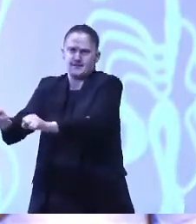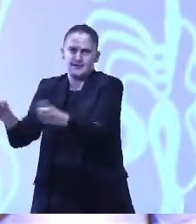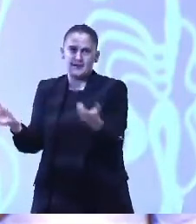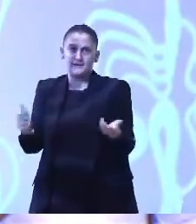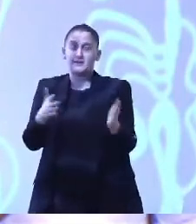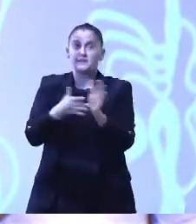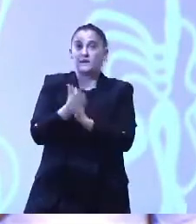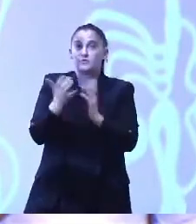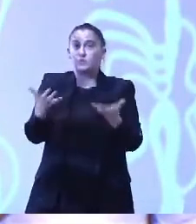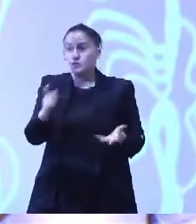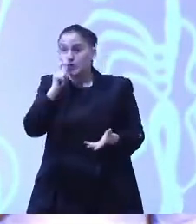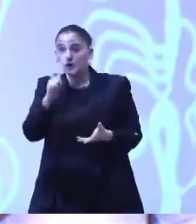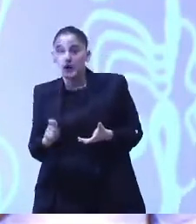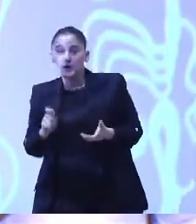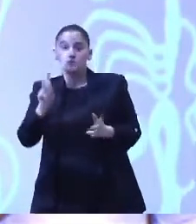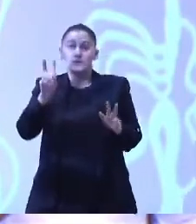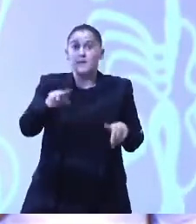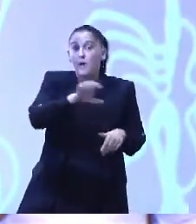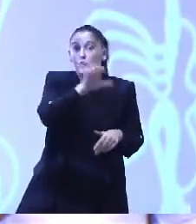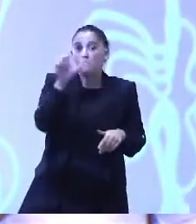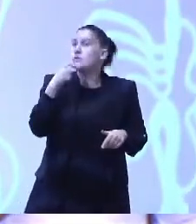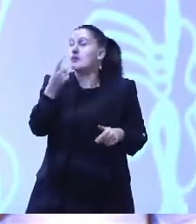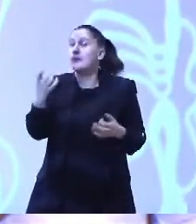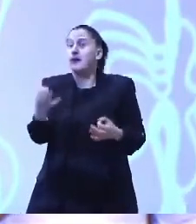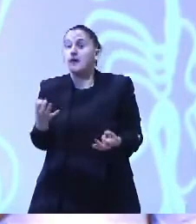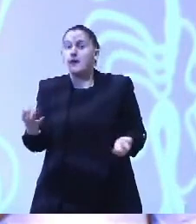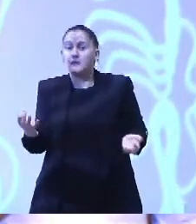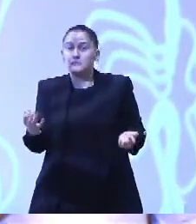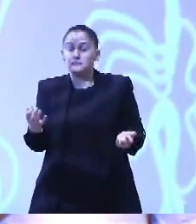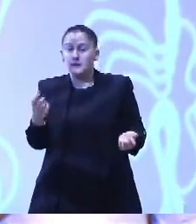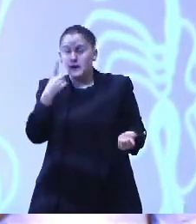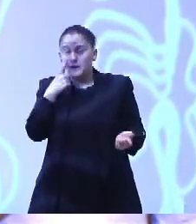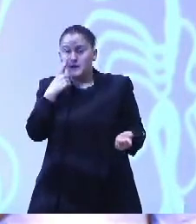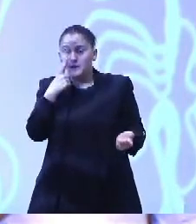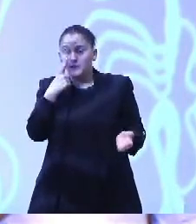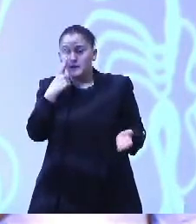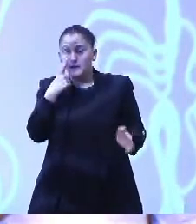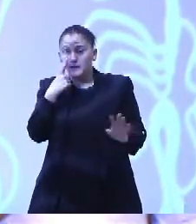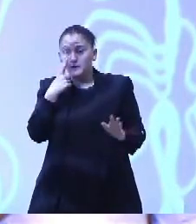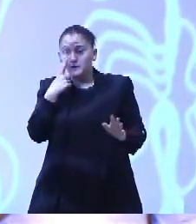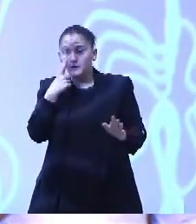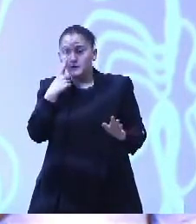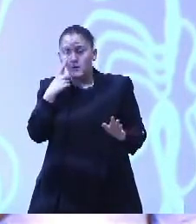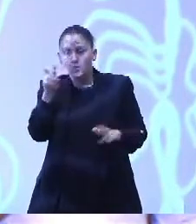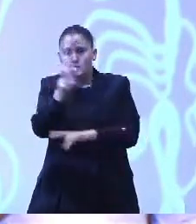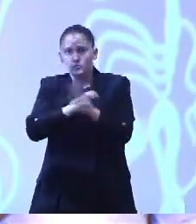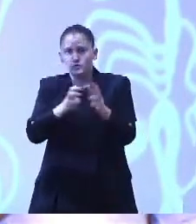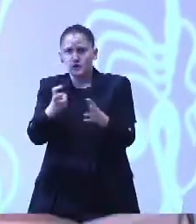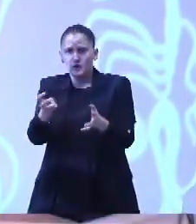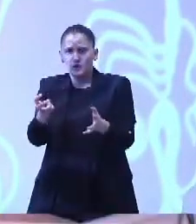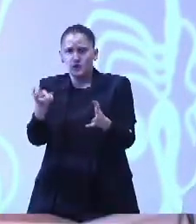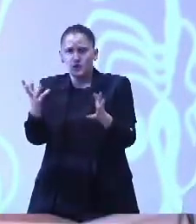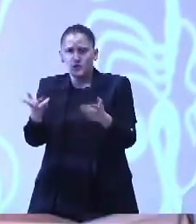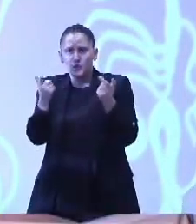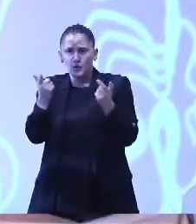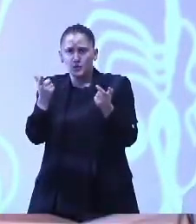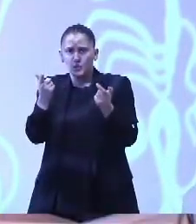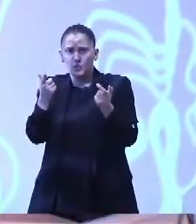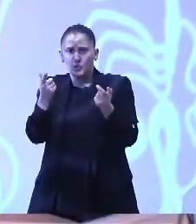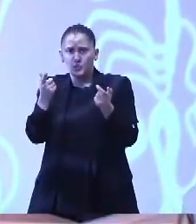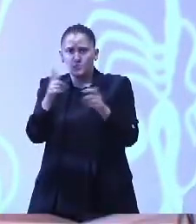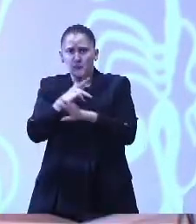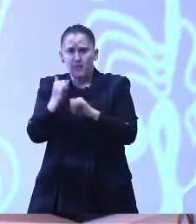los ucranianos y también los europeos lo que dicen es, bueno, apremia, por supuesto, una paz justa y duradera, que sea